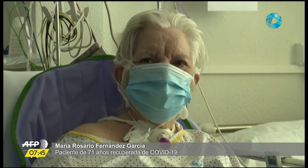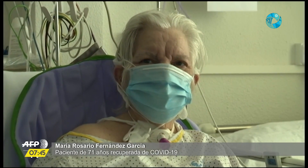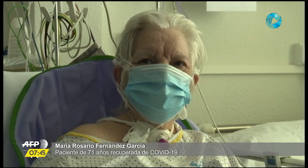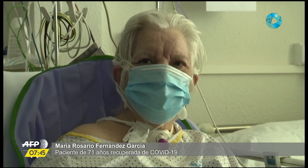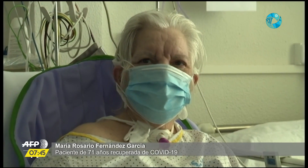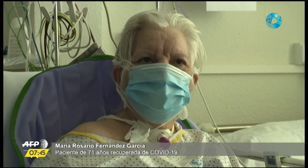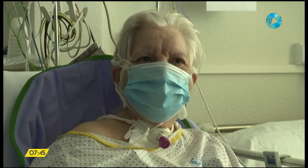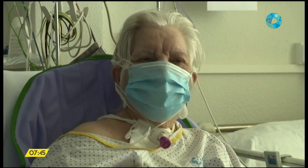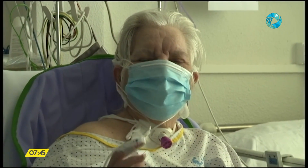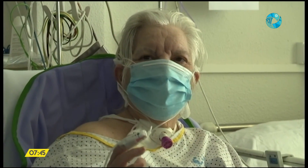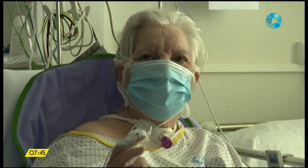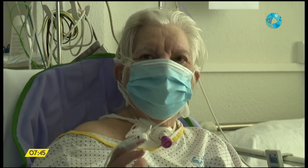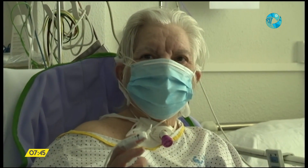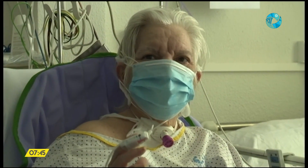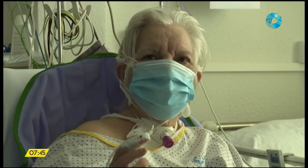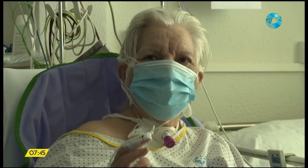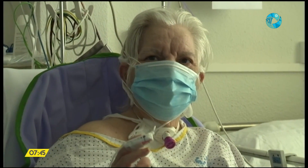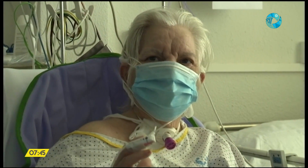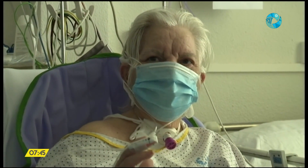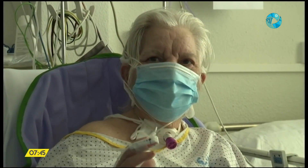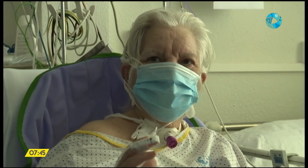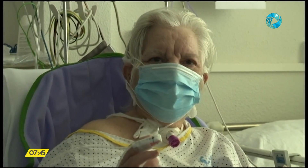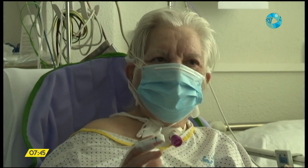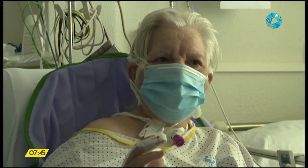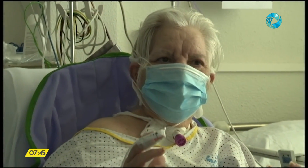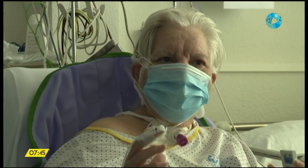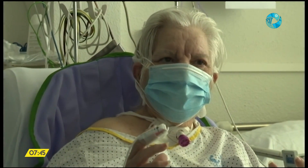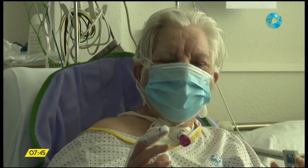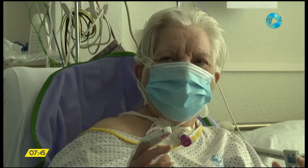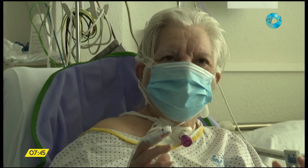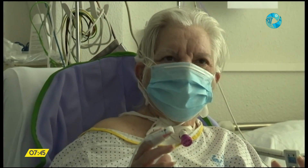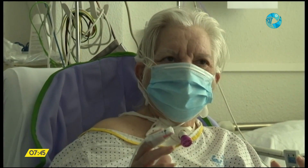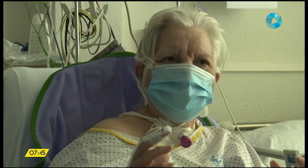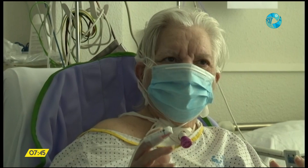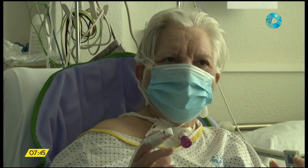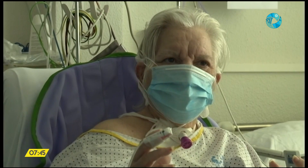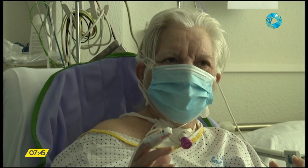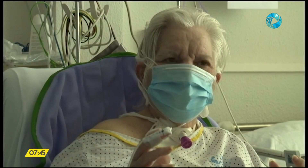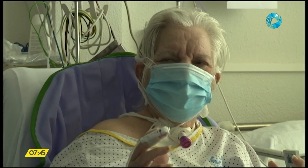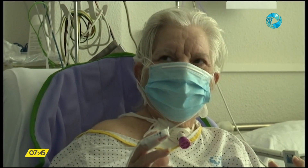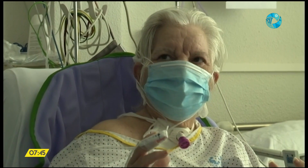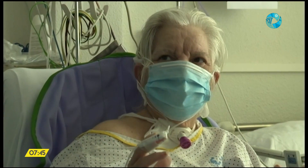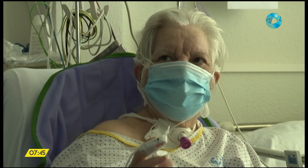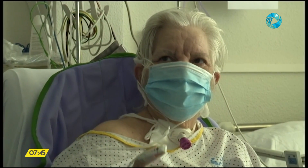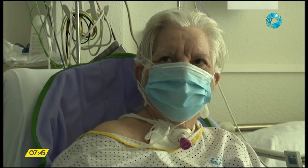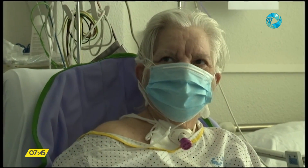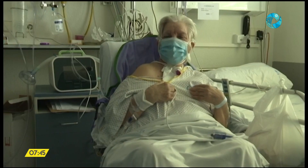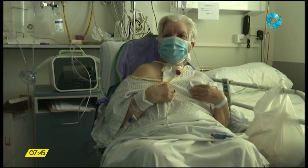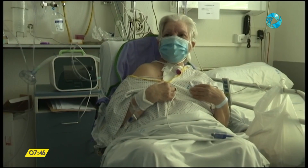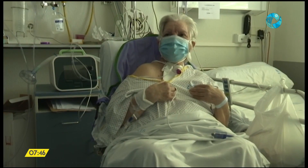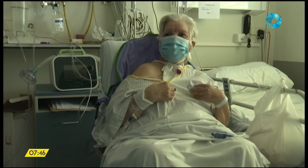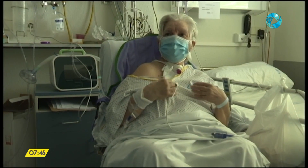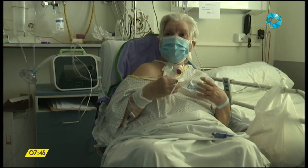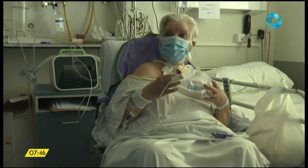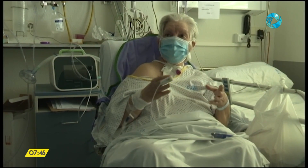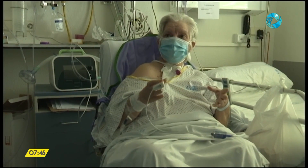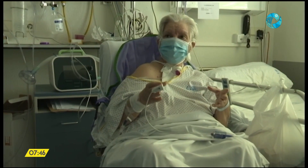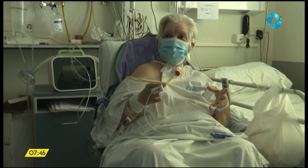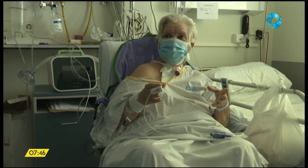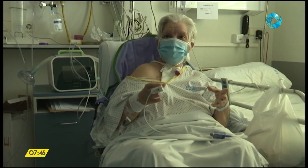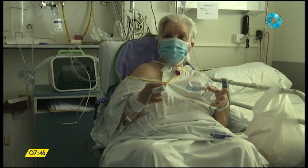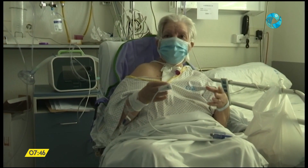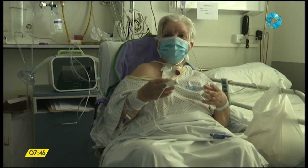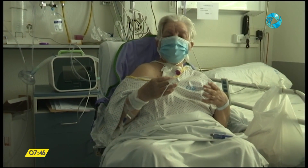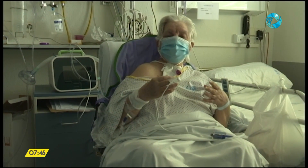Había ratos que me ahogaba tanto que no reaccionaba. Hay que les ataca